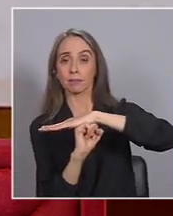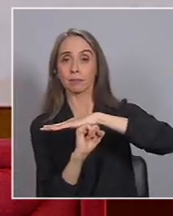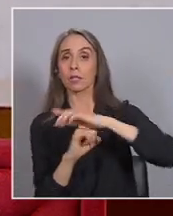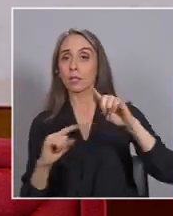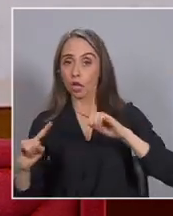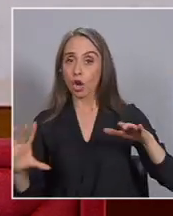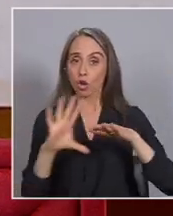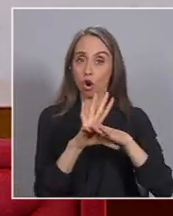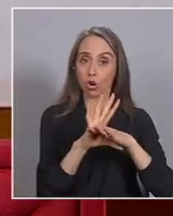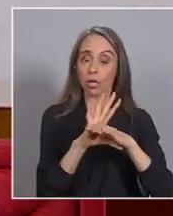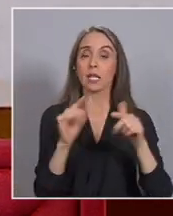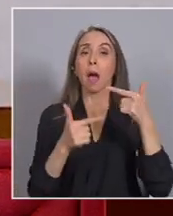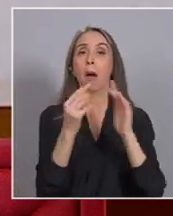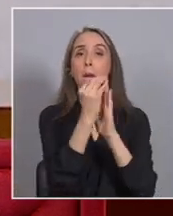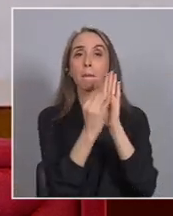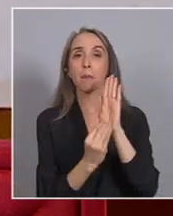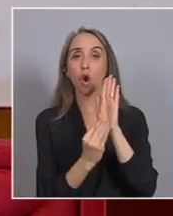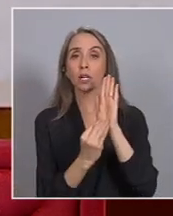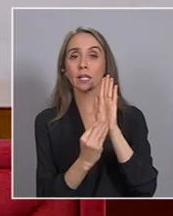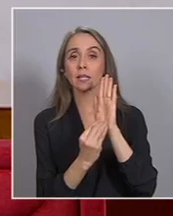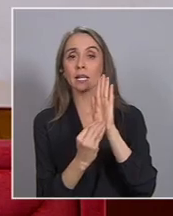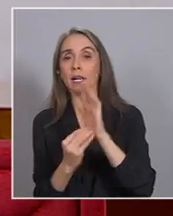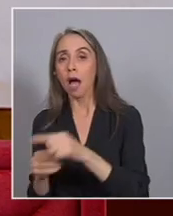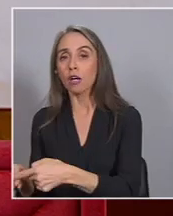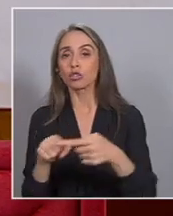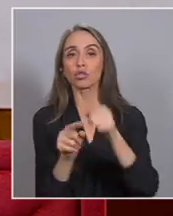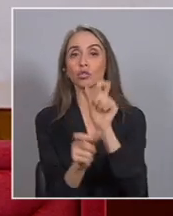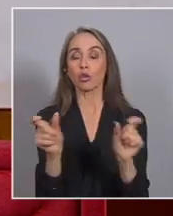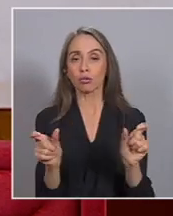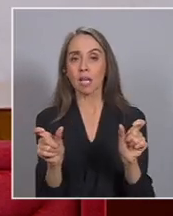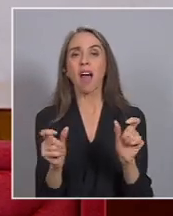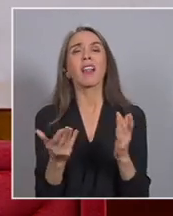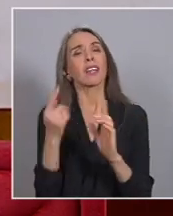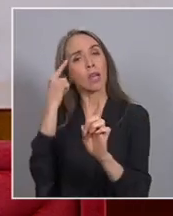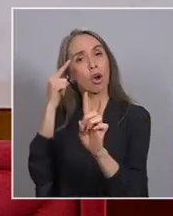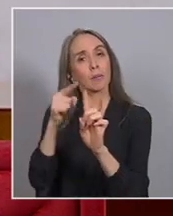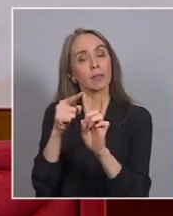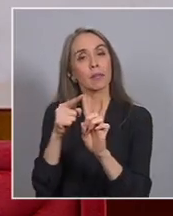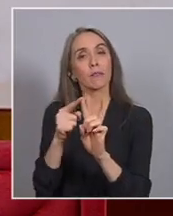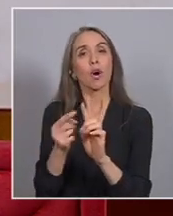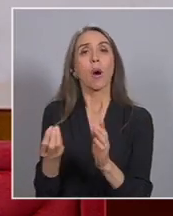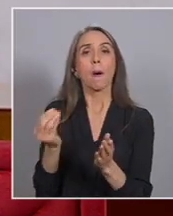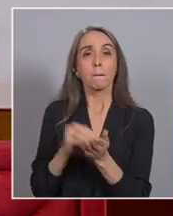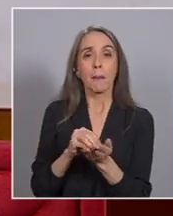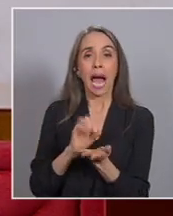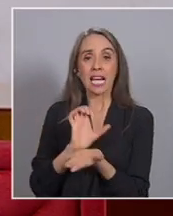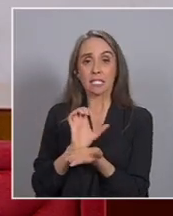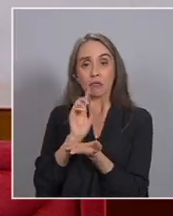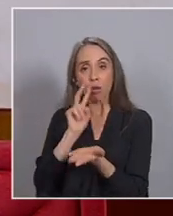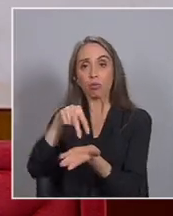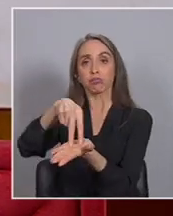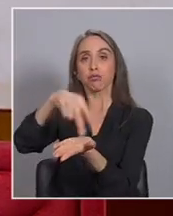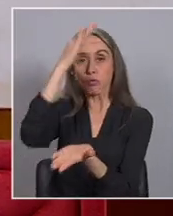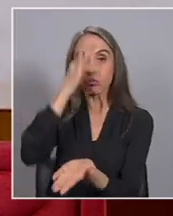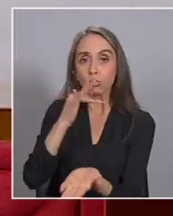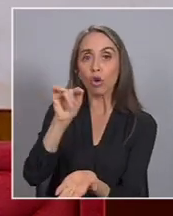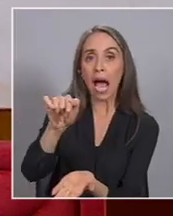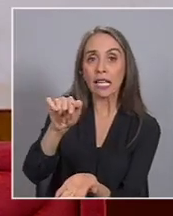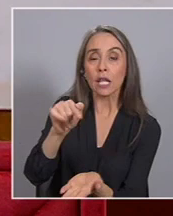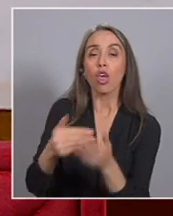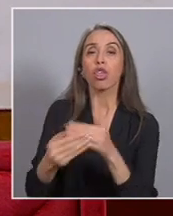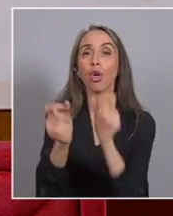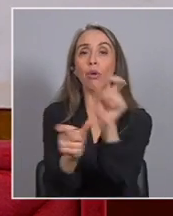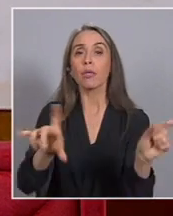coordinadas, la política social, que tiene como objeto reforzar la presencia del Estado ahí donde